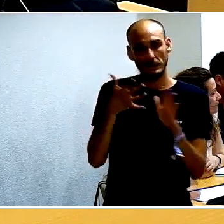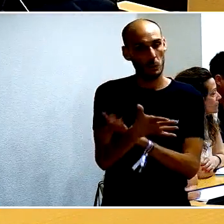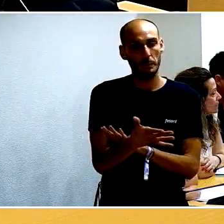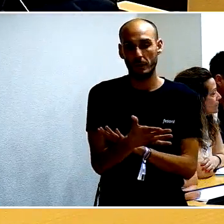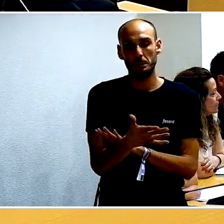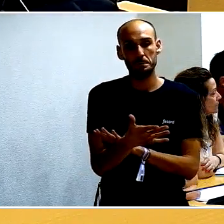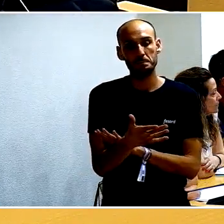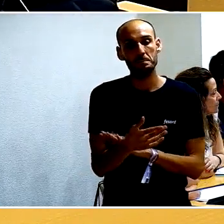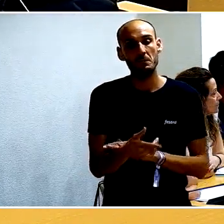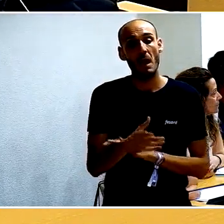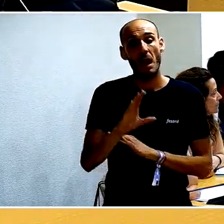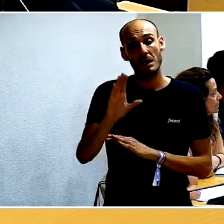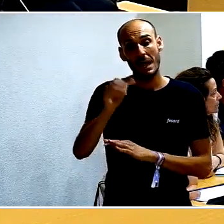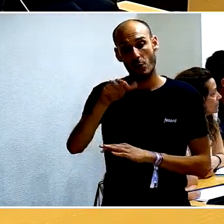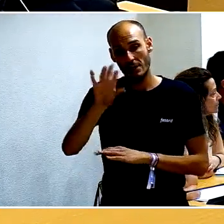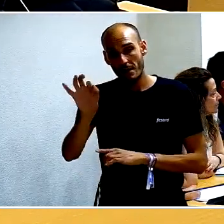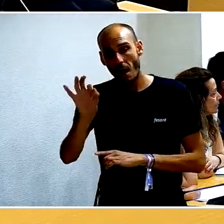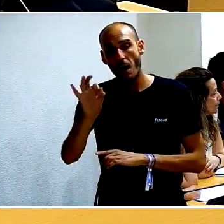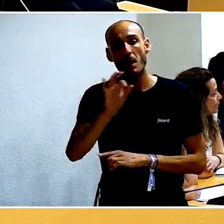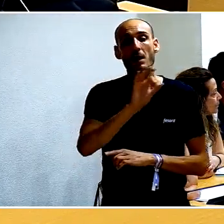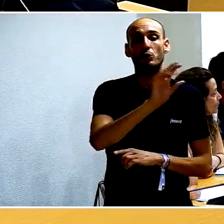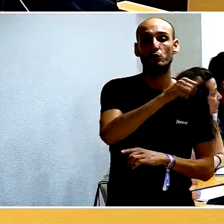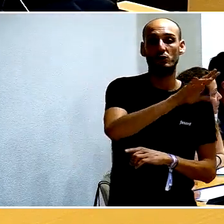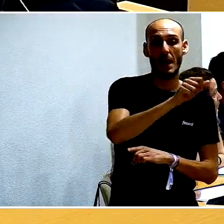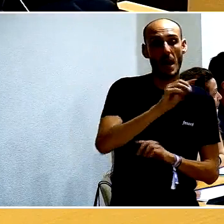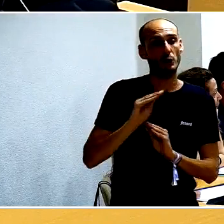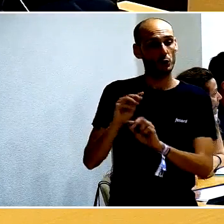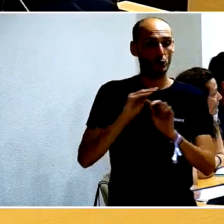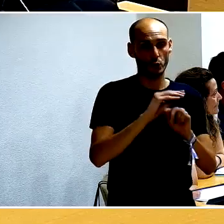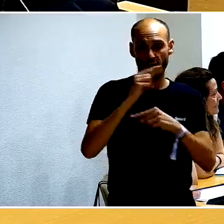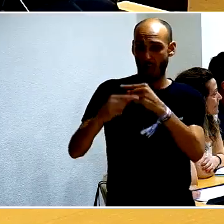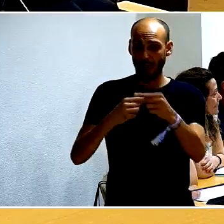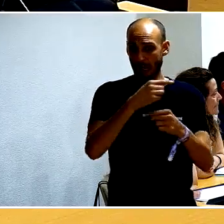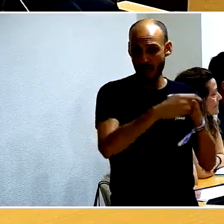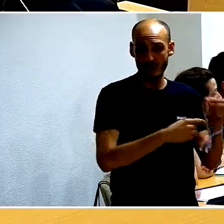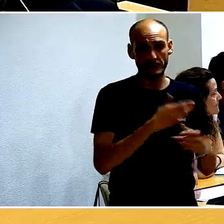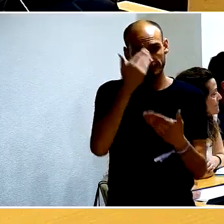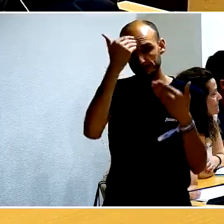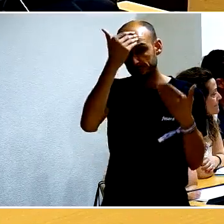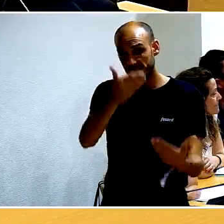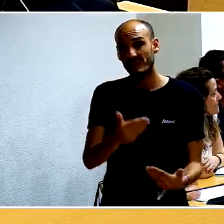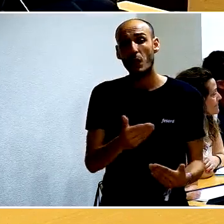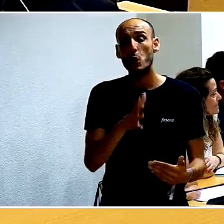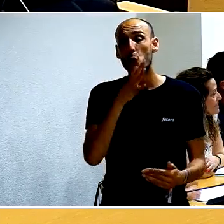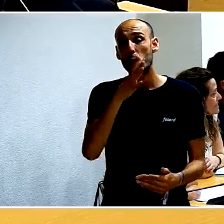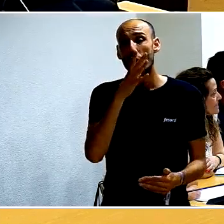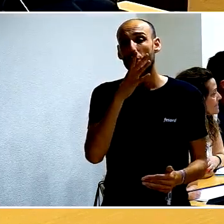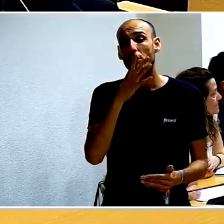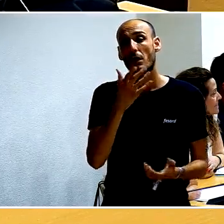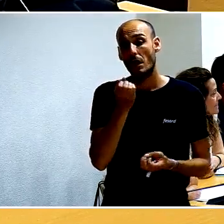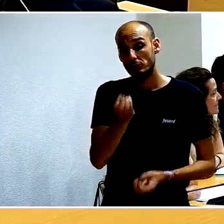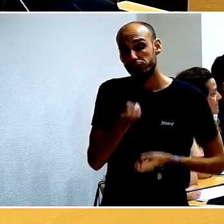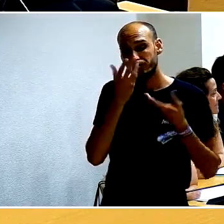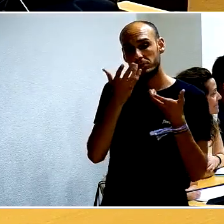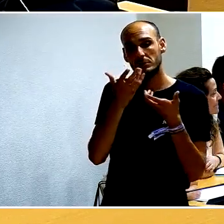a Carolina, a su familia, a Susana y a su familia, para que a través de los libros, de la expresión, de la